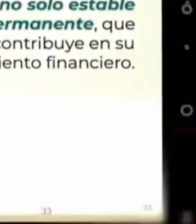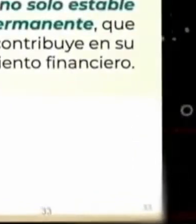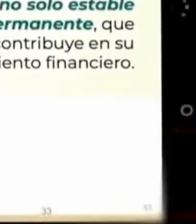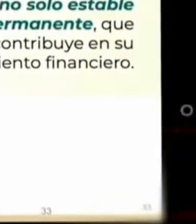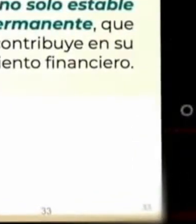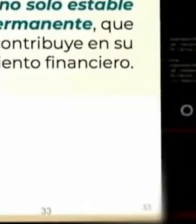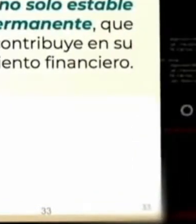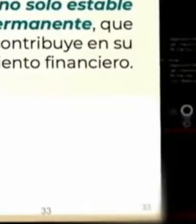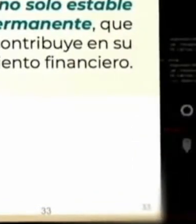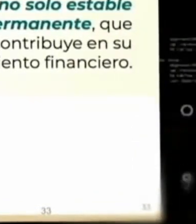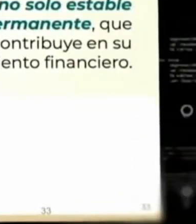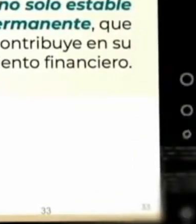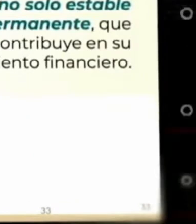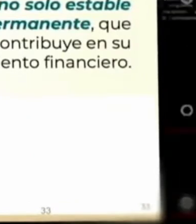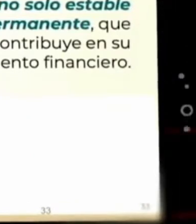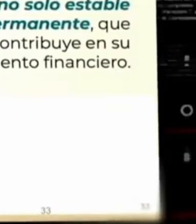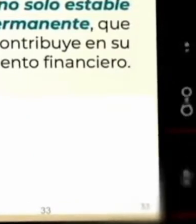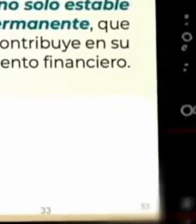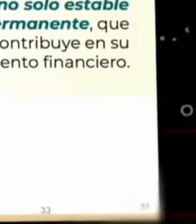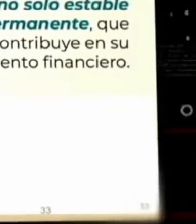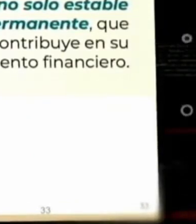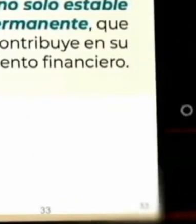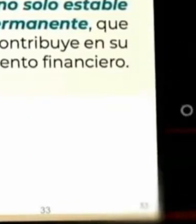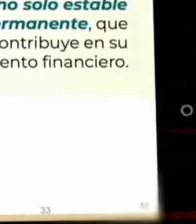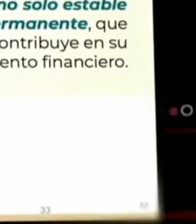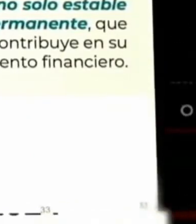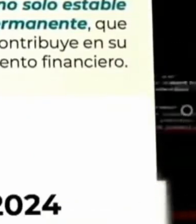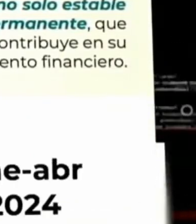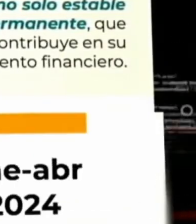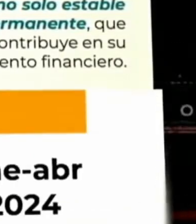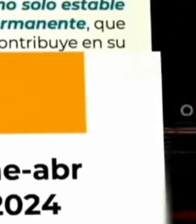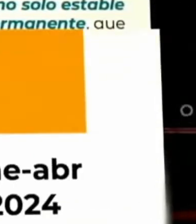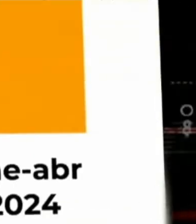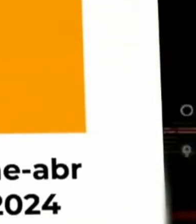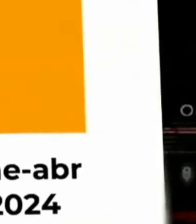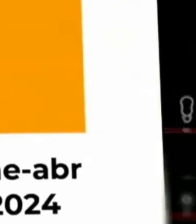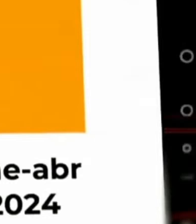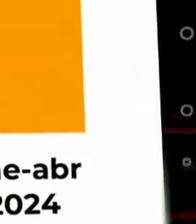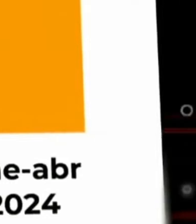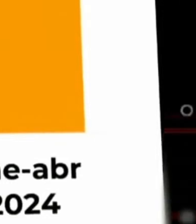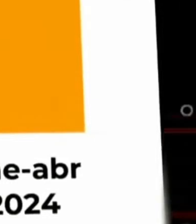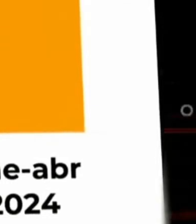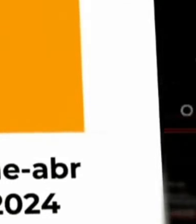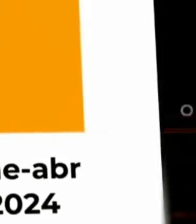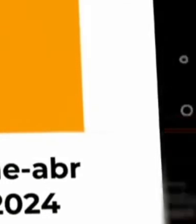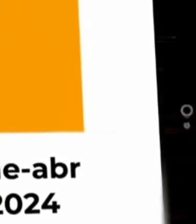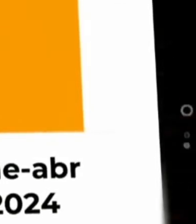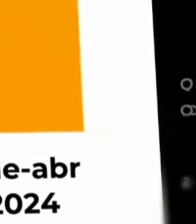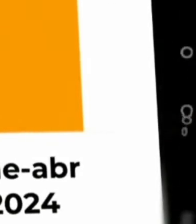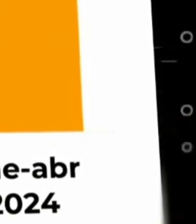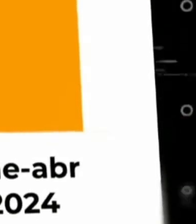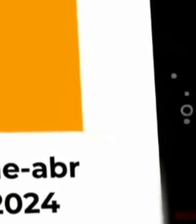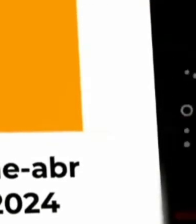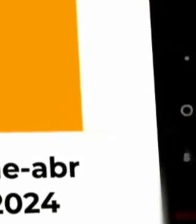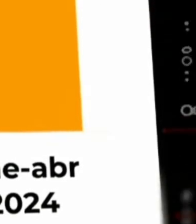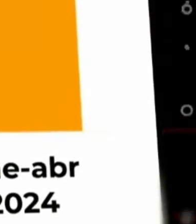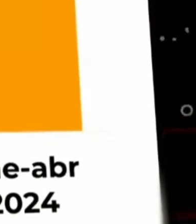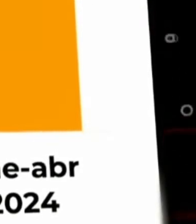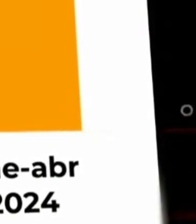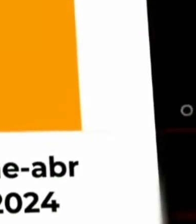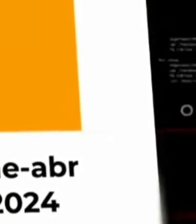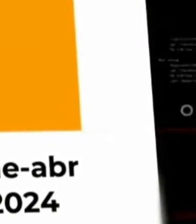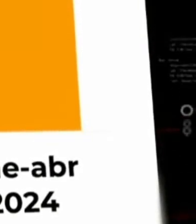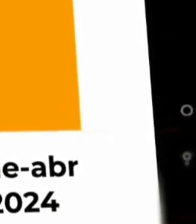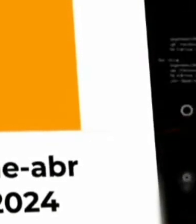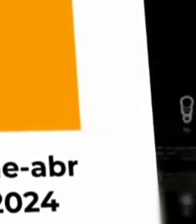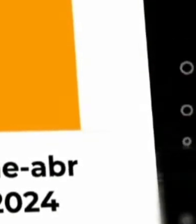Además, las ventas de Pemex en el mercado interno de combustibles han aumentado y durante el primer trimestre de 2024